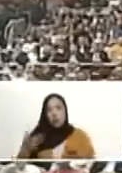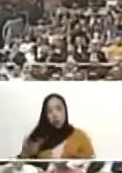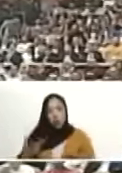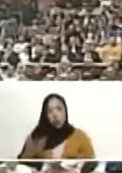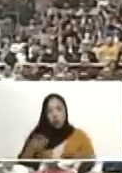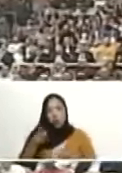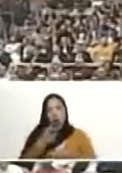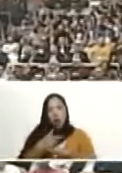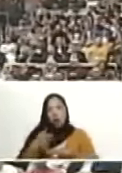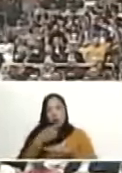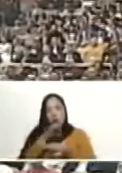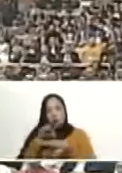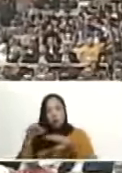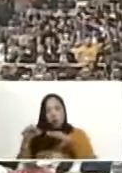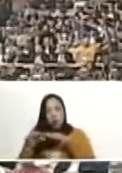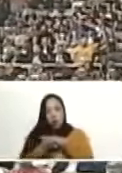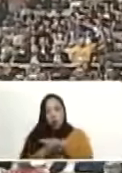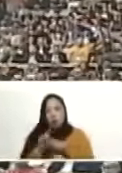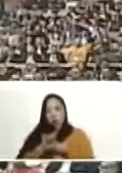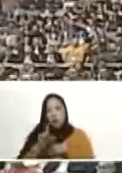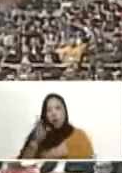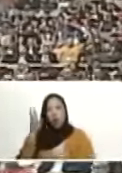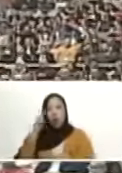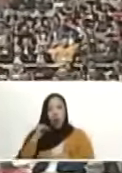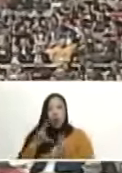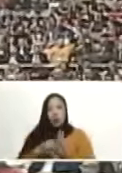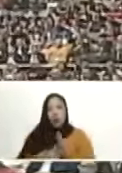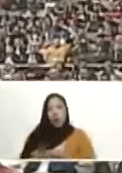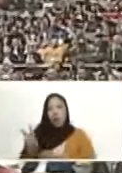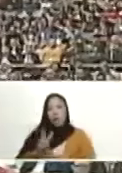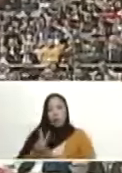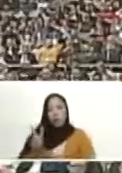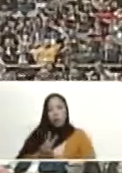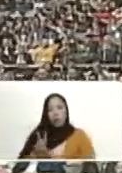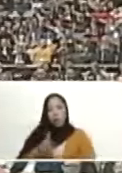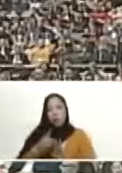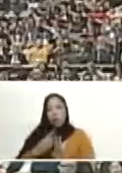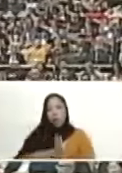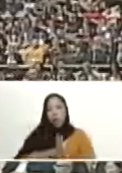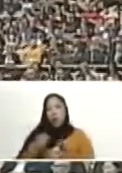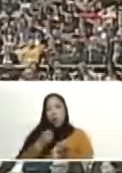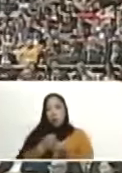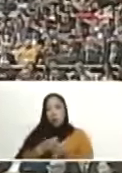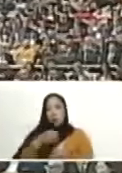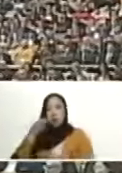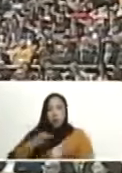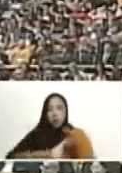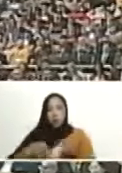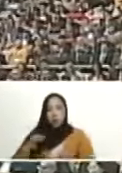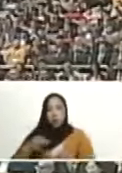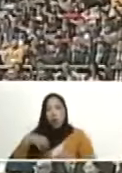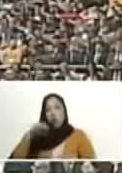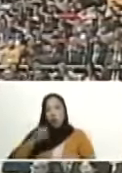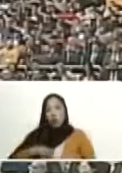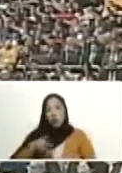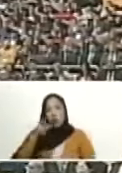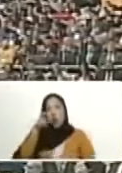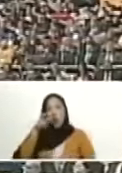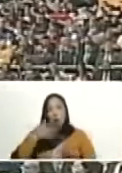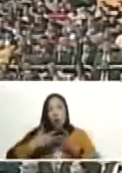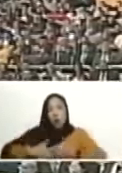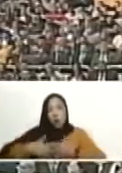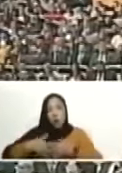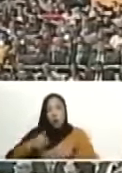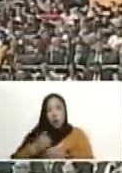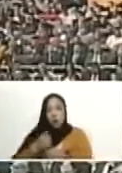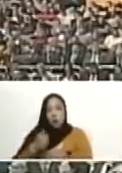gobierno títere de la República Cooperativa de Guyana y sus verdaderos dueños, sus verdaderos gestores, que es